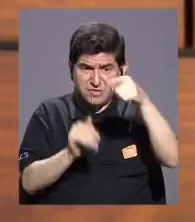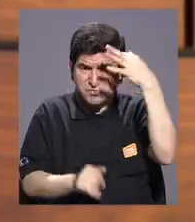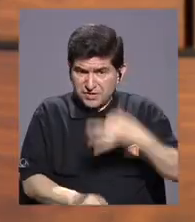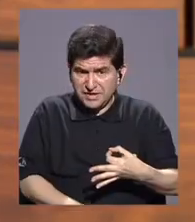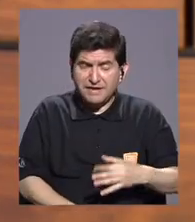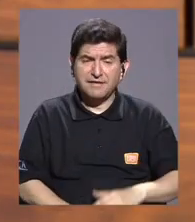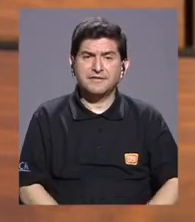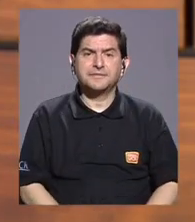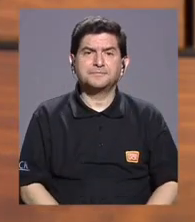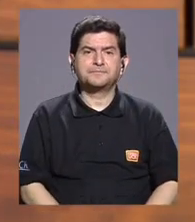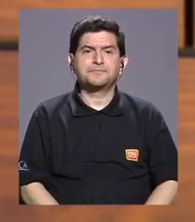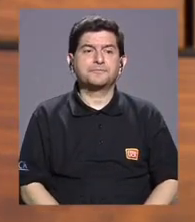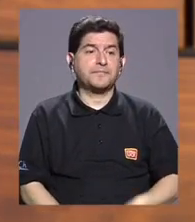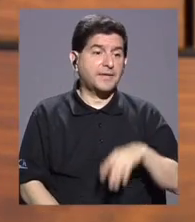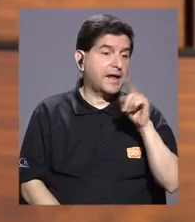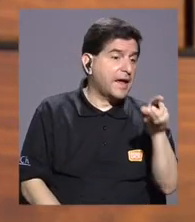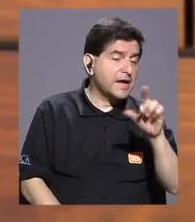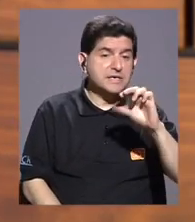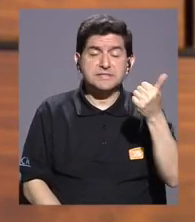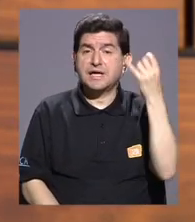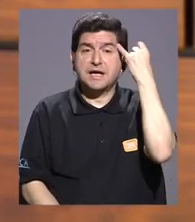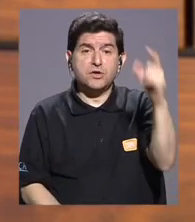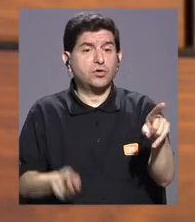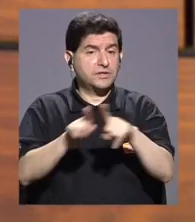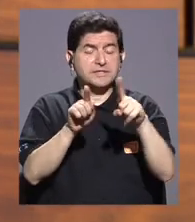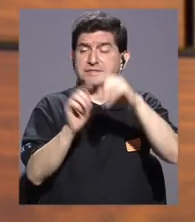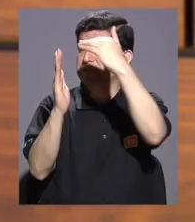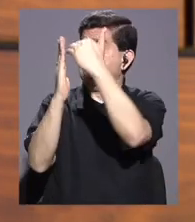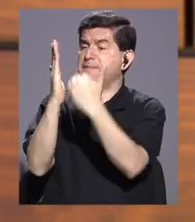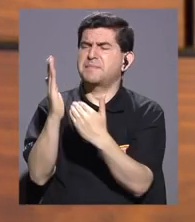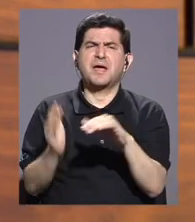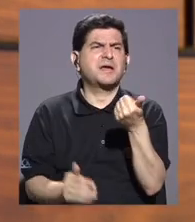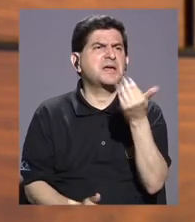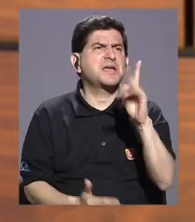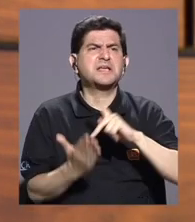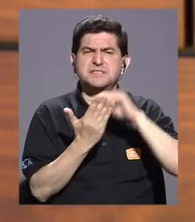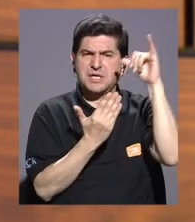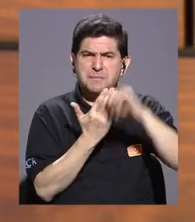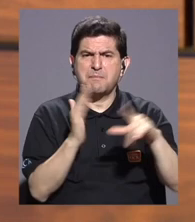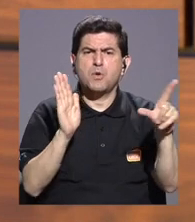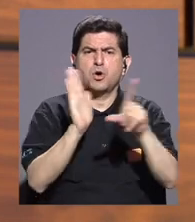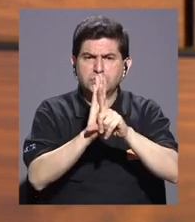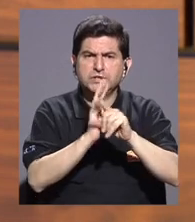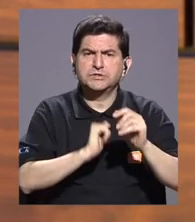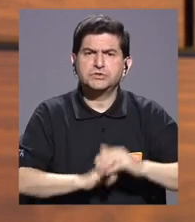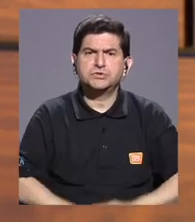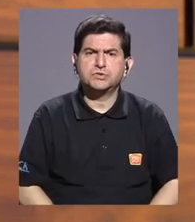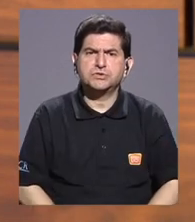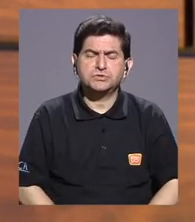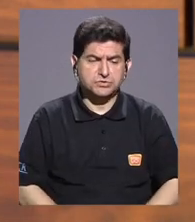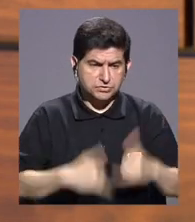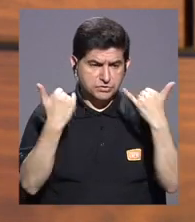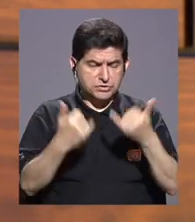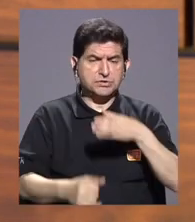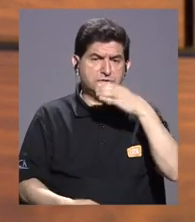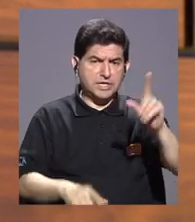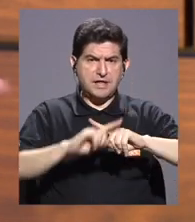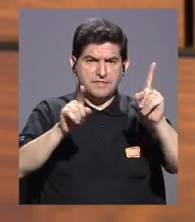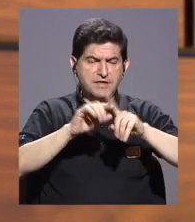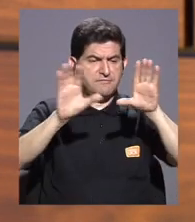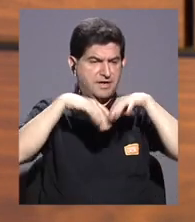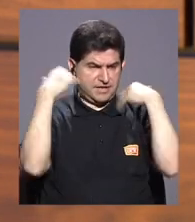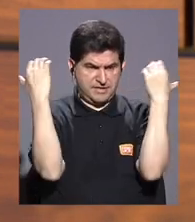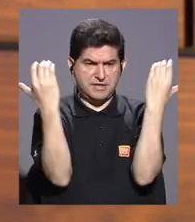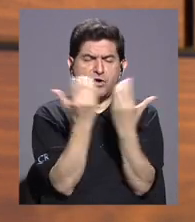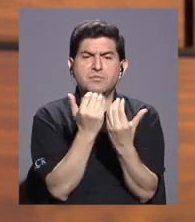Legislativa? Bueno, esa y otras iniciativas que están en esta lista son como 15 proyectos de ley que fueron recomendados por las